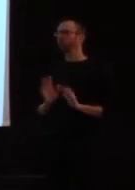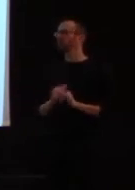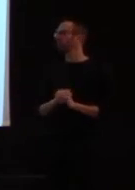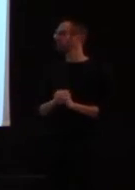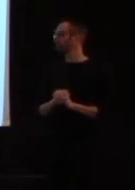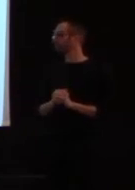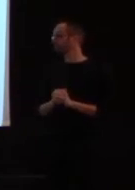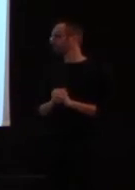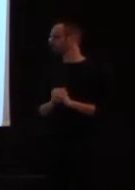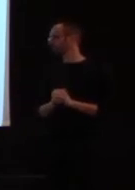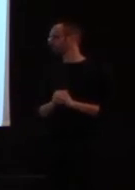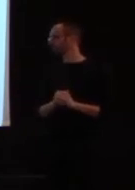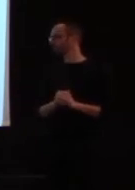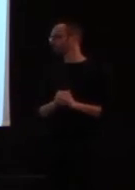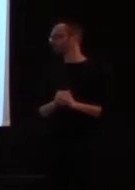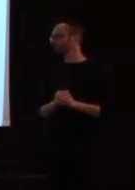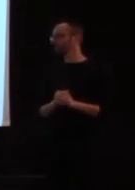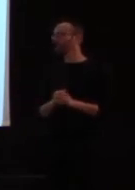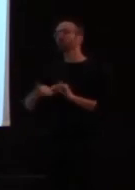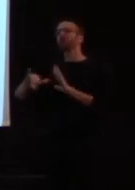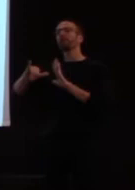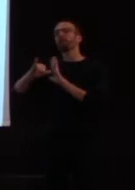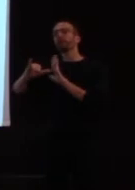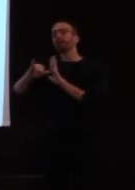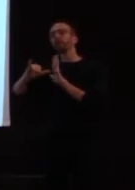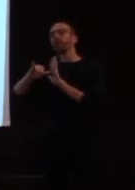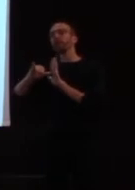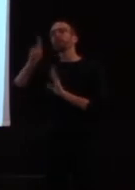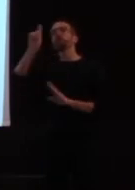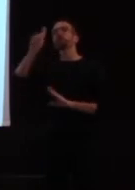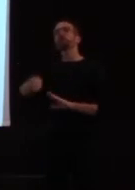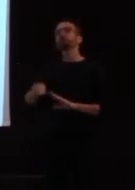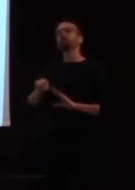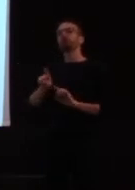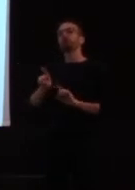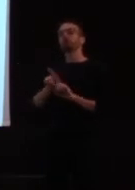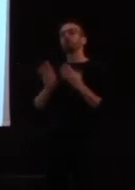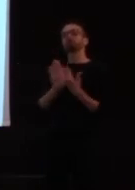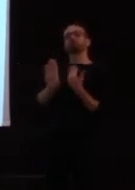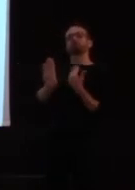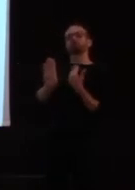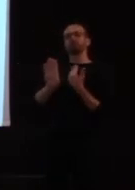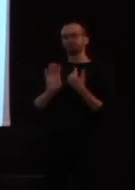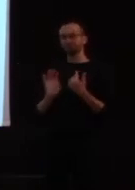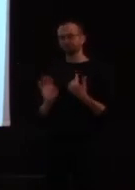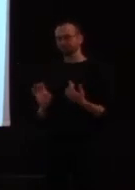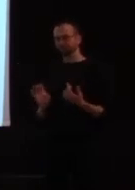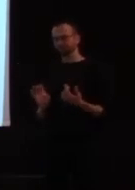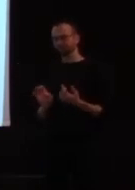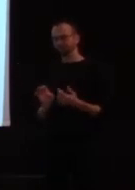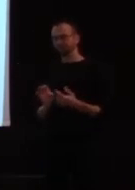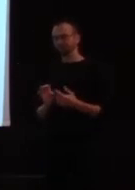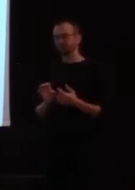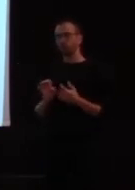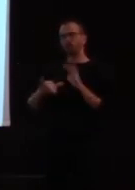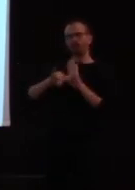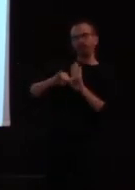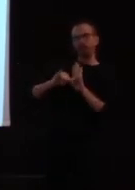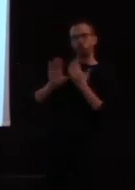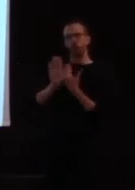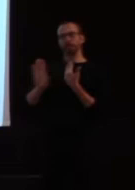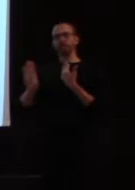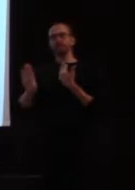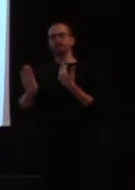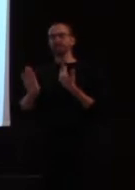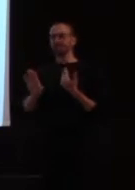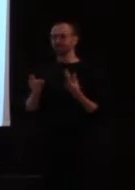Como cercanía, pero también distancia. Porque, claro, distantes, cercanos, pero también